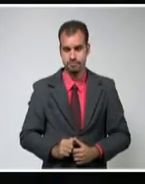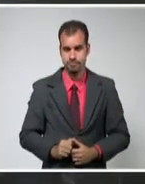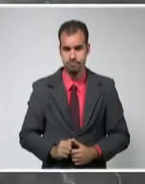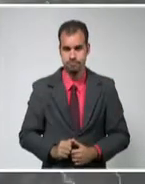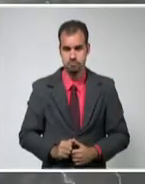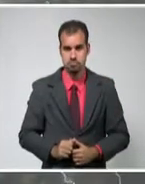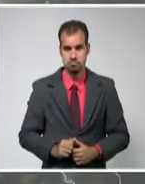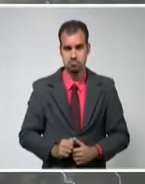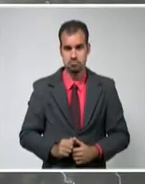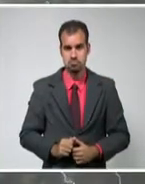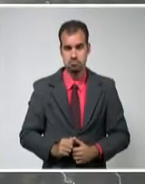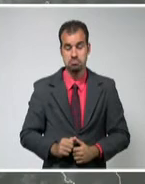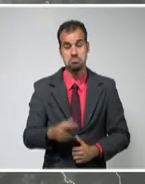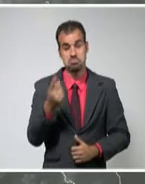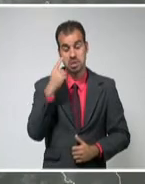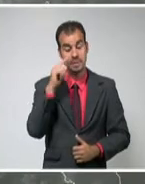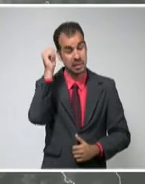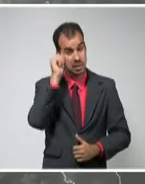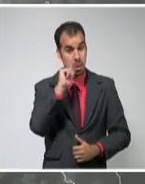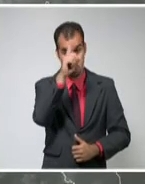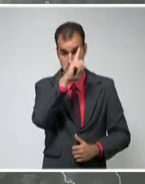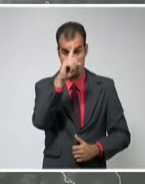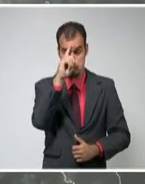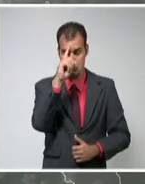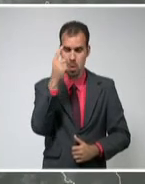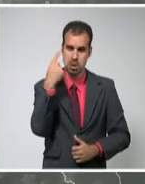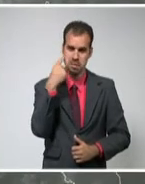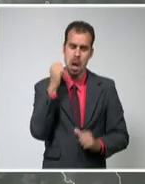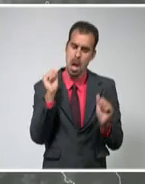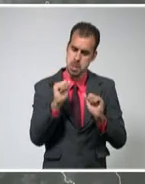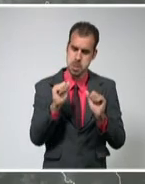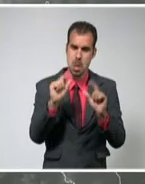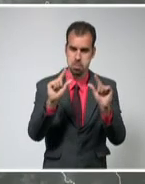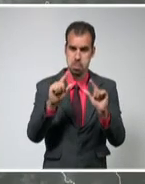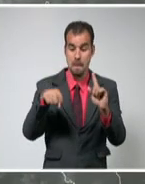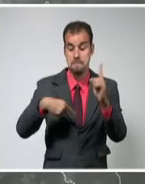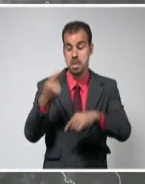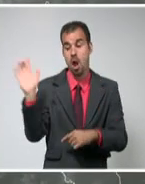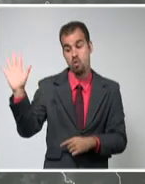atmósfera. Así que tendremos un fin de semana fresco, mañana la llegada de un frente frío con